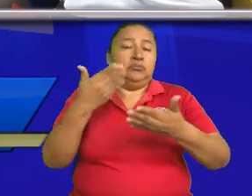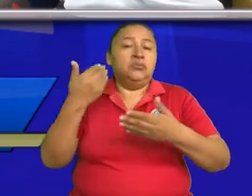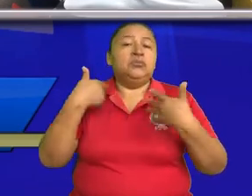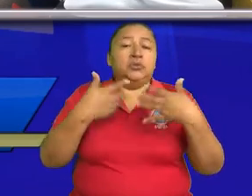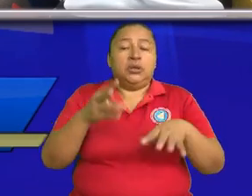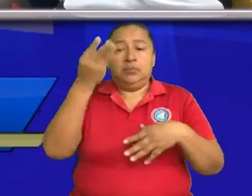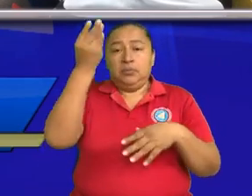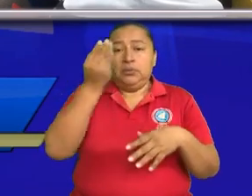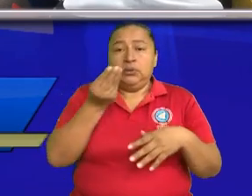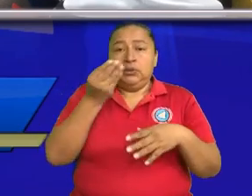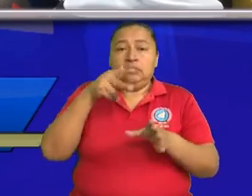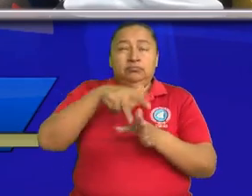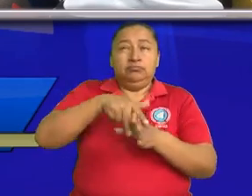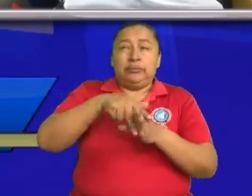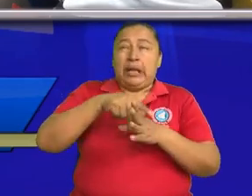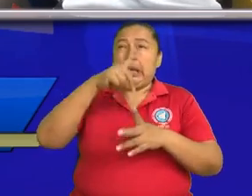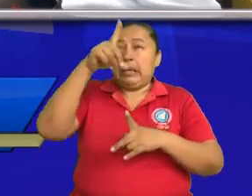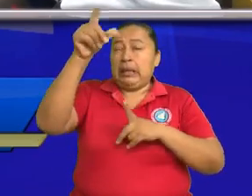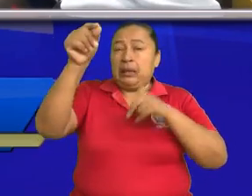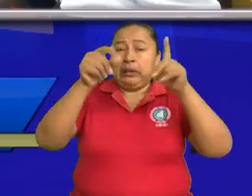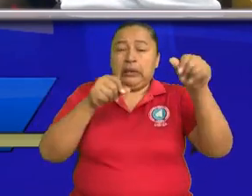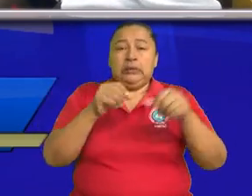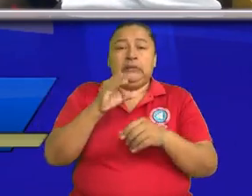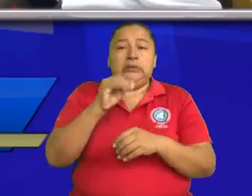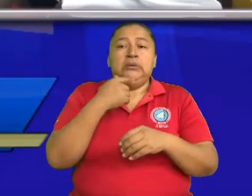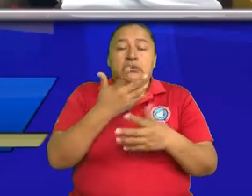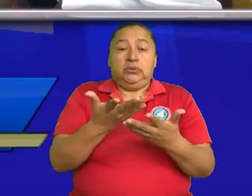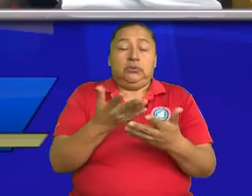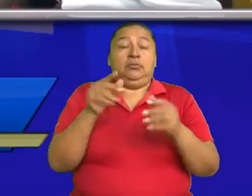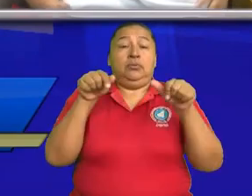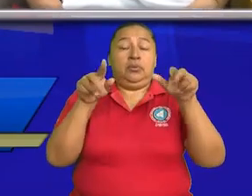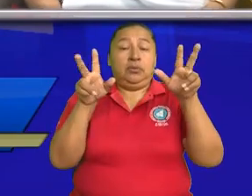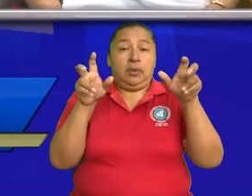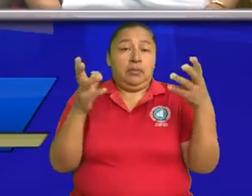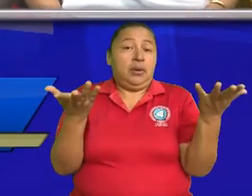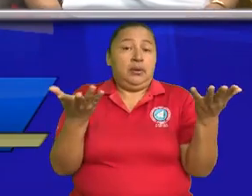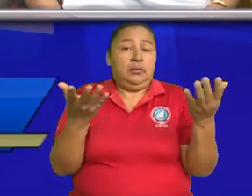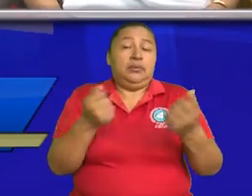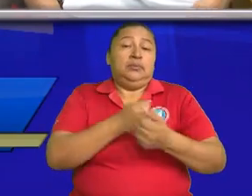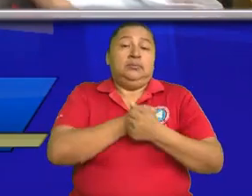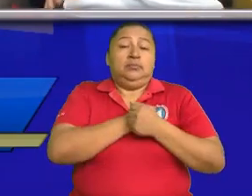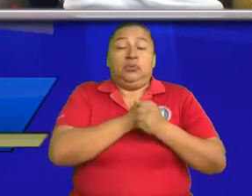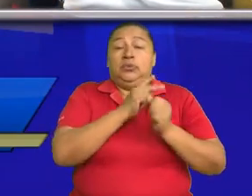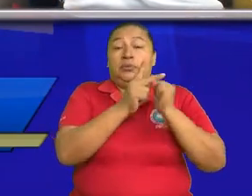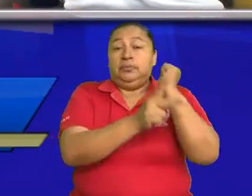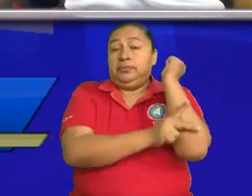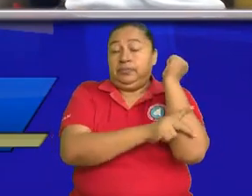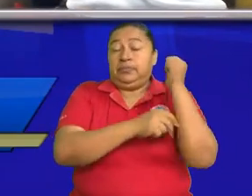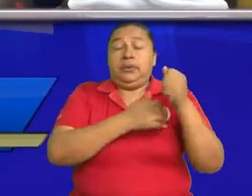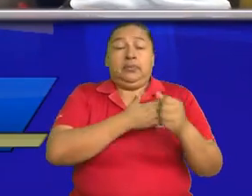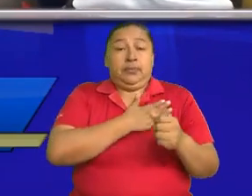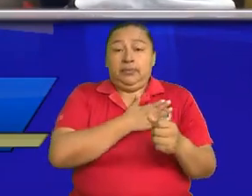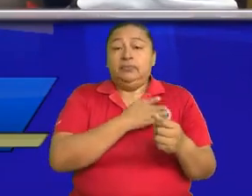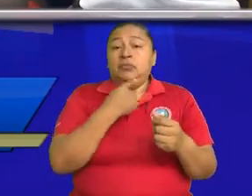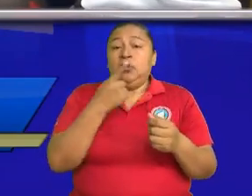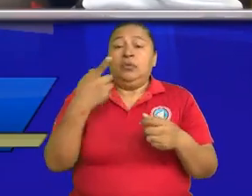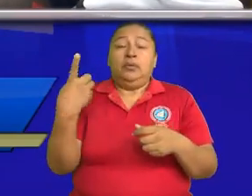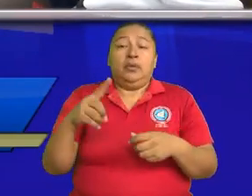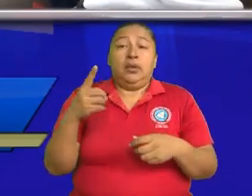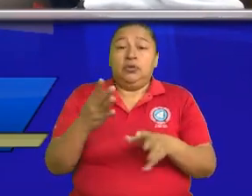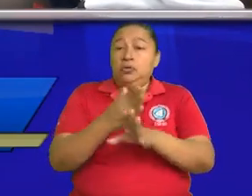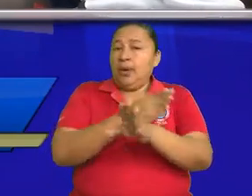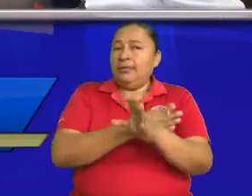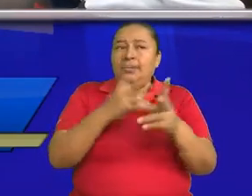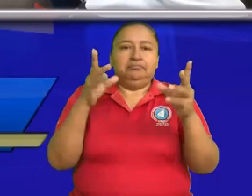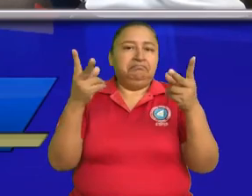recibido de bachilleres en el campo, es un asunto hacer patria. O sea, claro. un derecho que había sido negado,